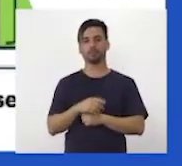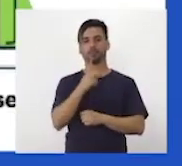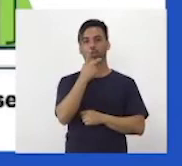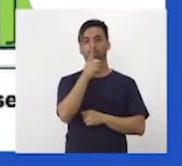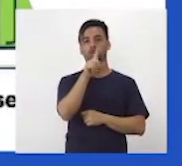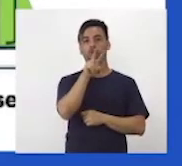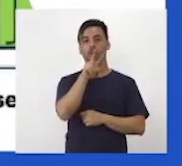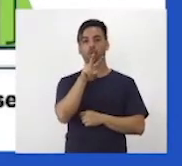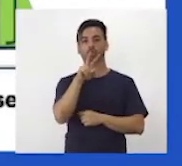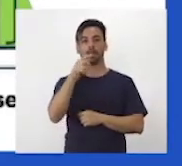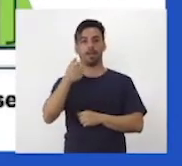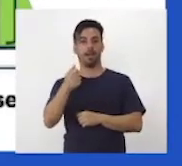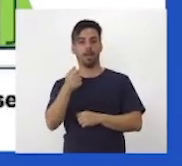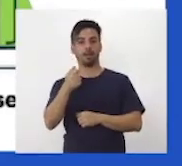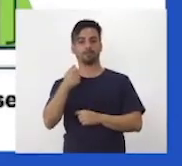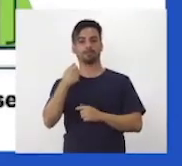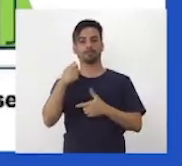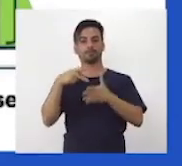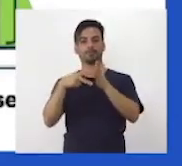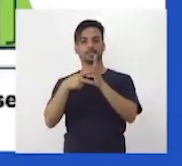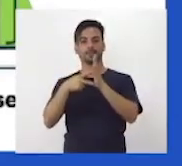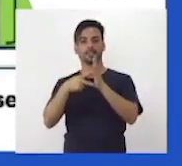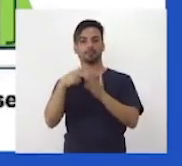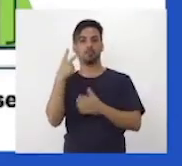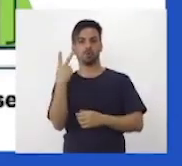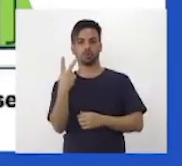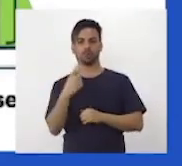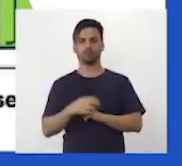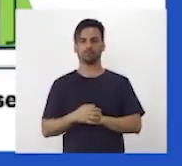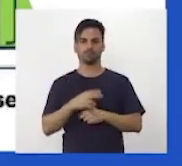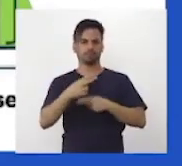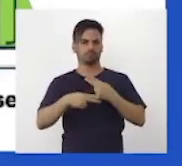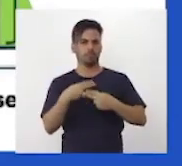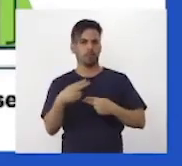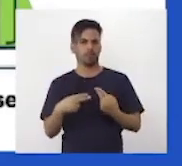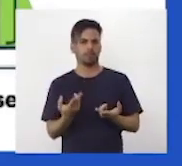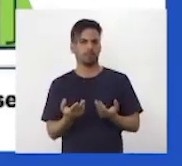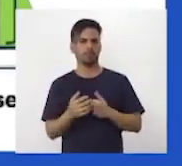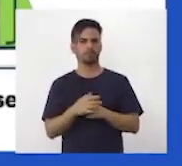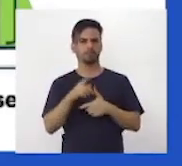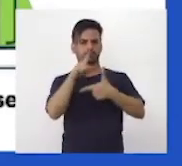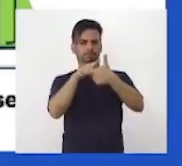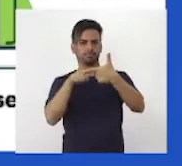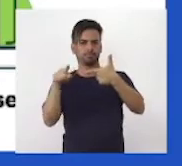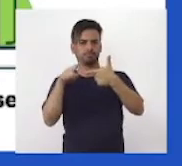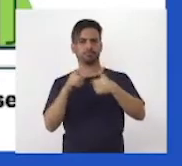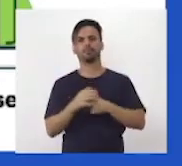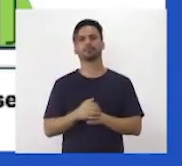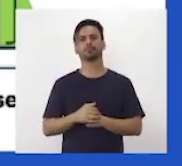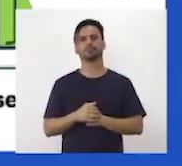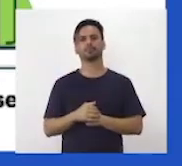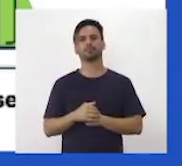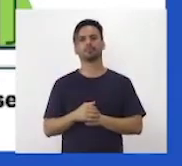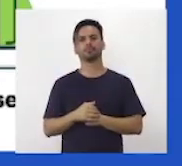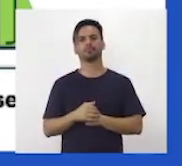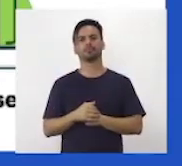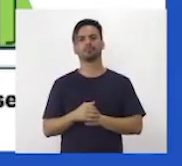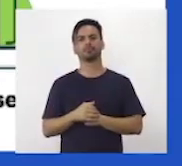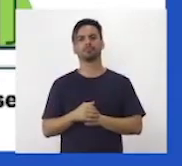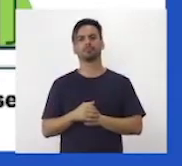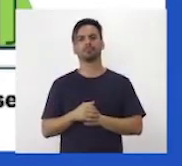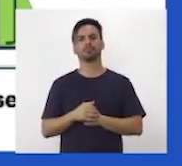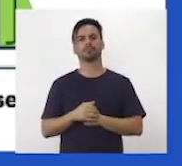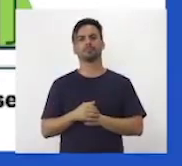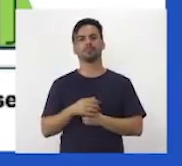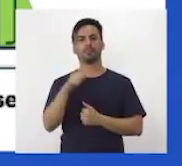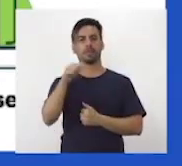12A es divisible por 2. ¿Qué vamos a hacer? Una división. Estás en